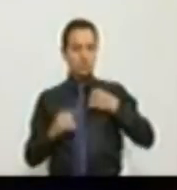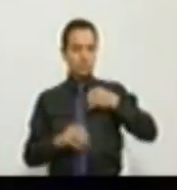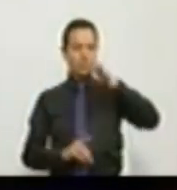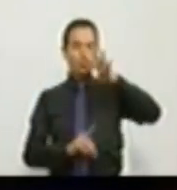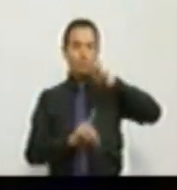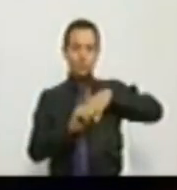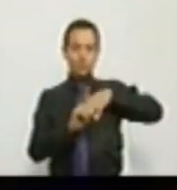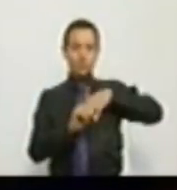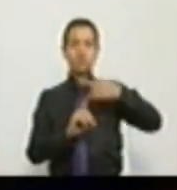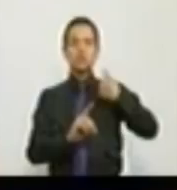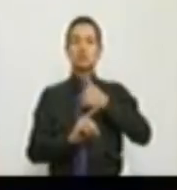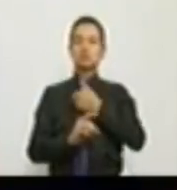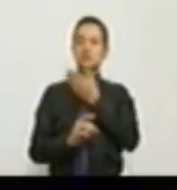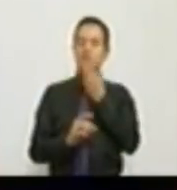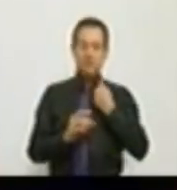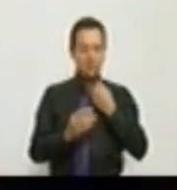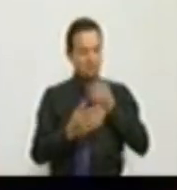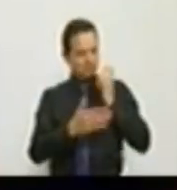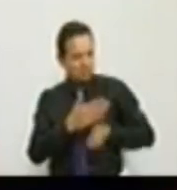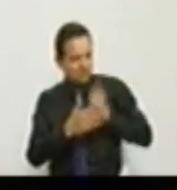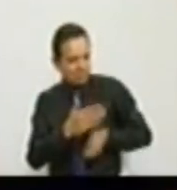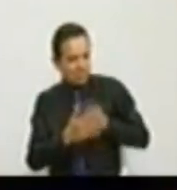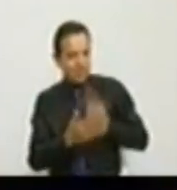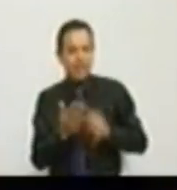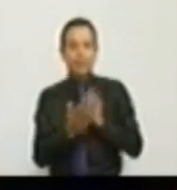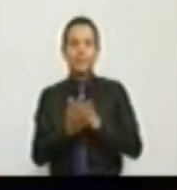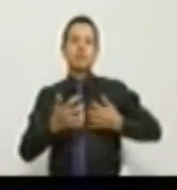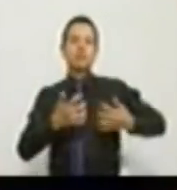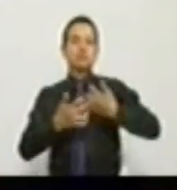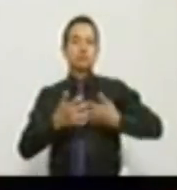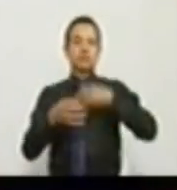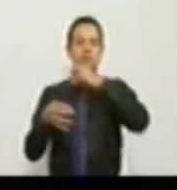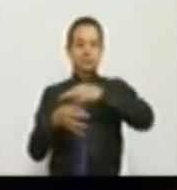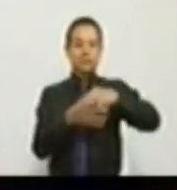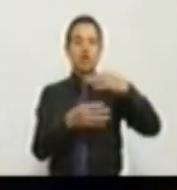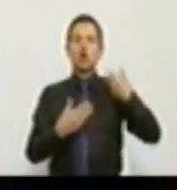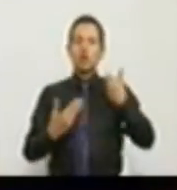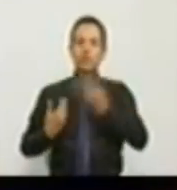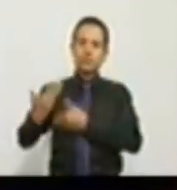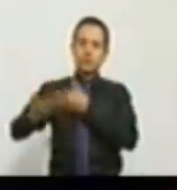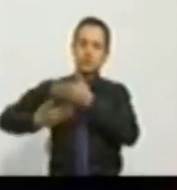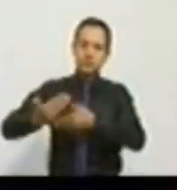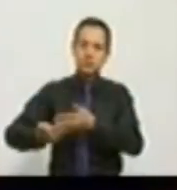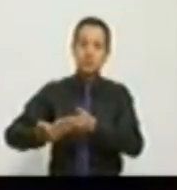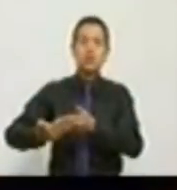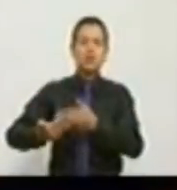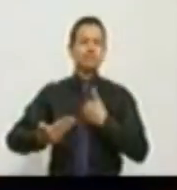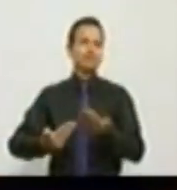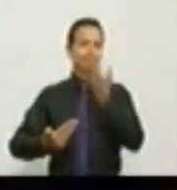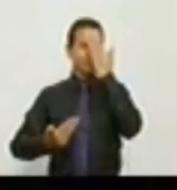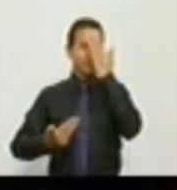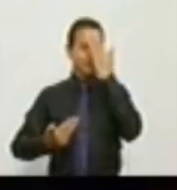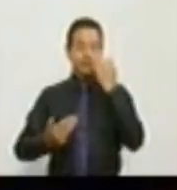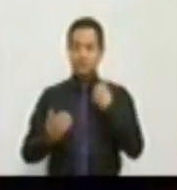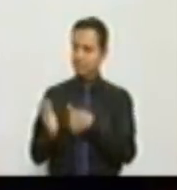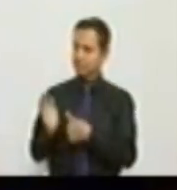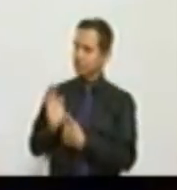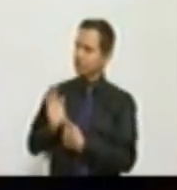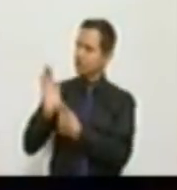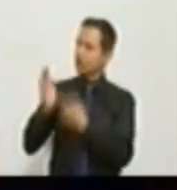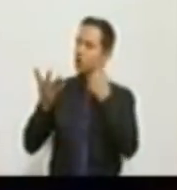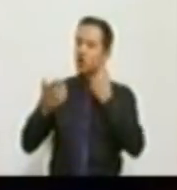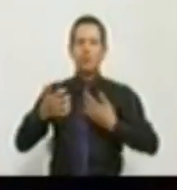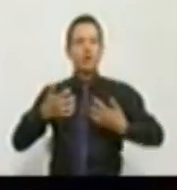queremos trabajar por una reforma electoral en Colombia de carácter procedimental. Sabemos que si vamos a presentar una